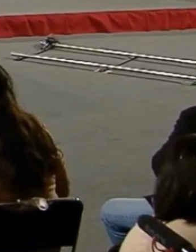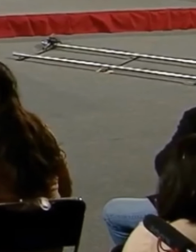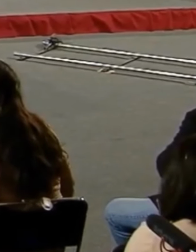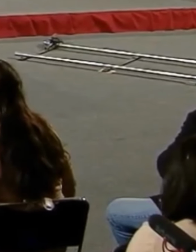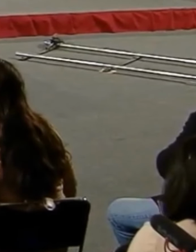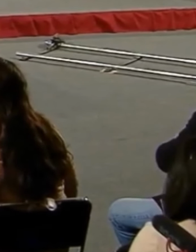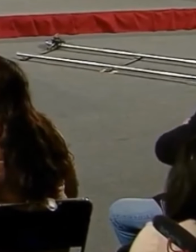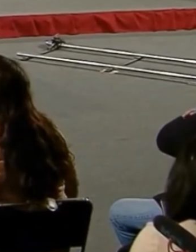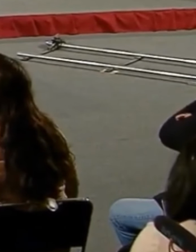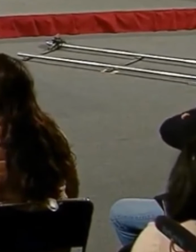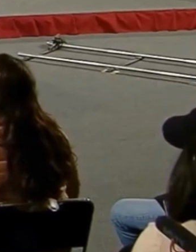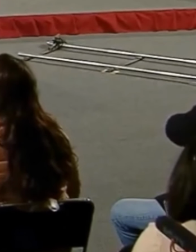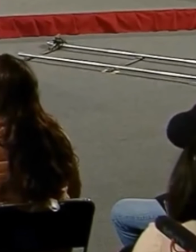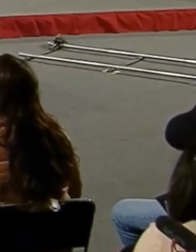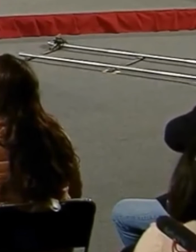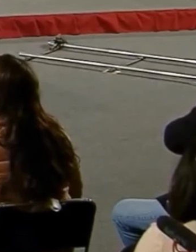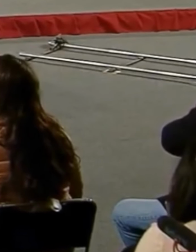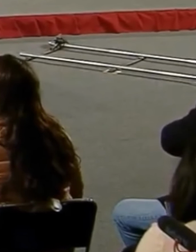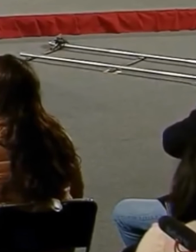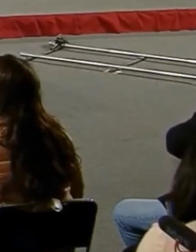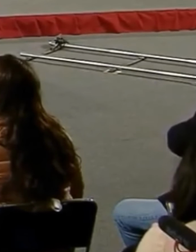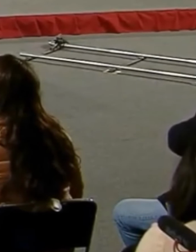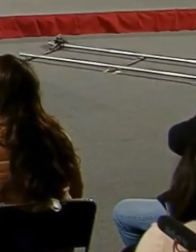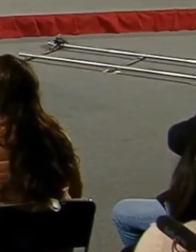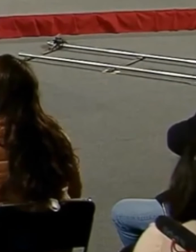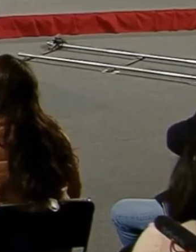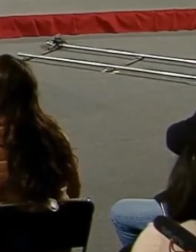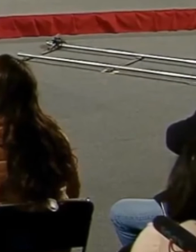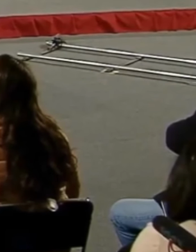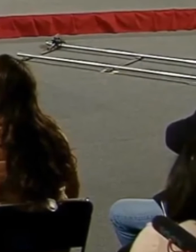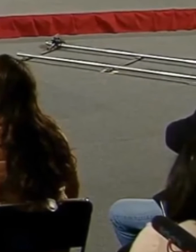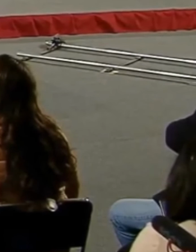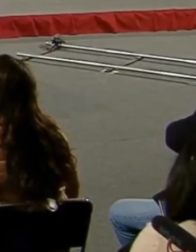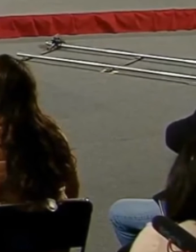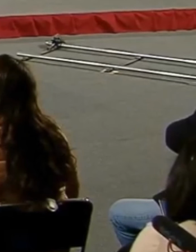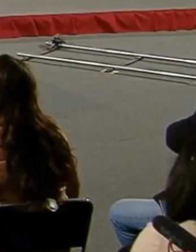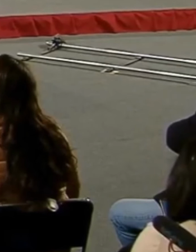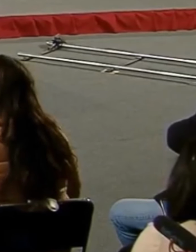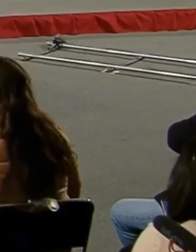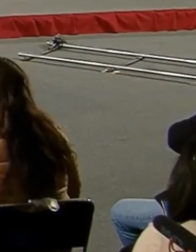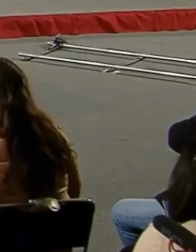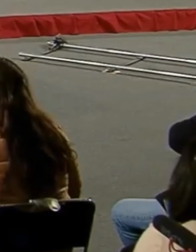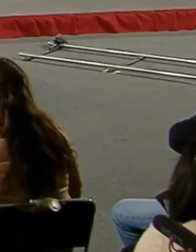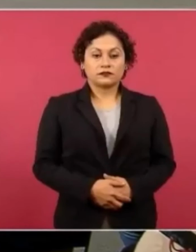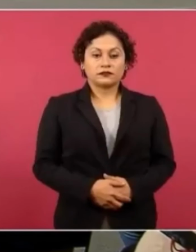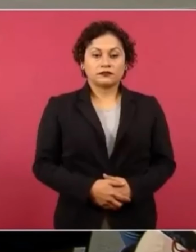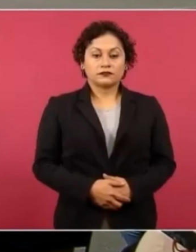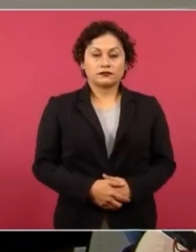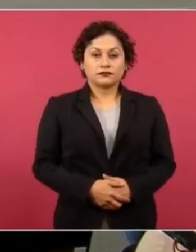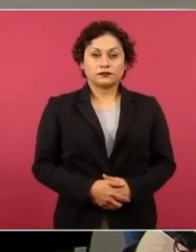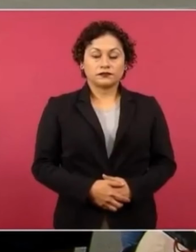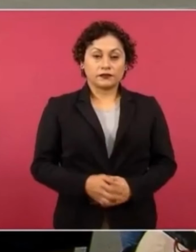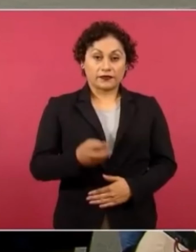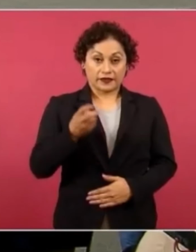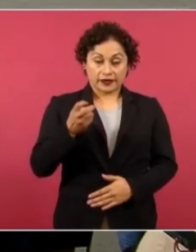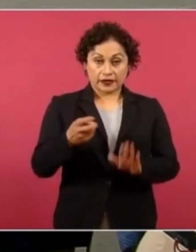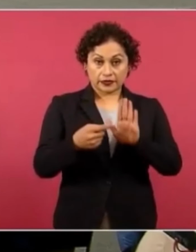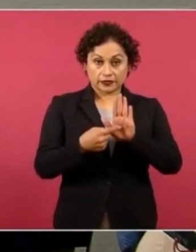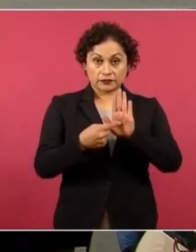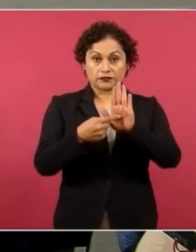Buenos días, presidente. Buenos días a todos y a todas. Gobernador, secretario, este es el tramo que le toca